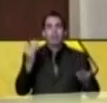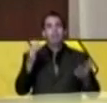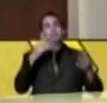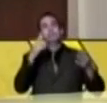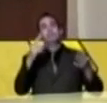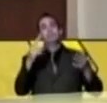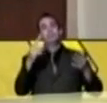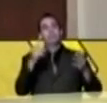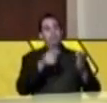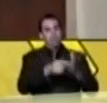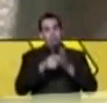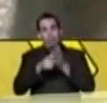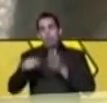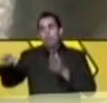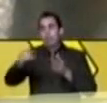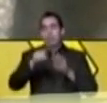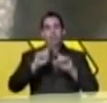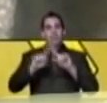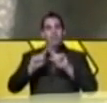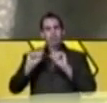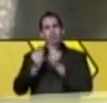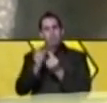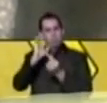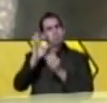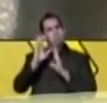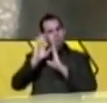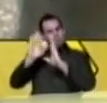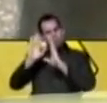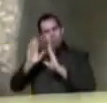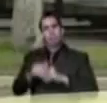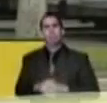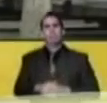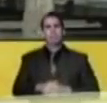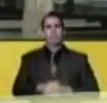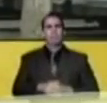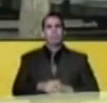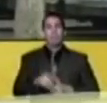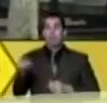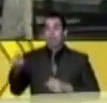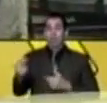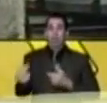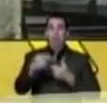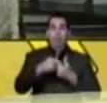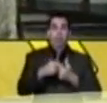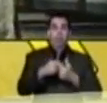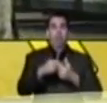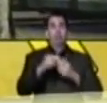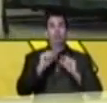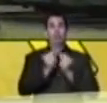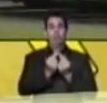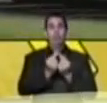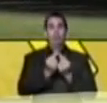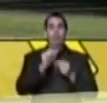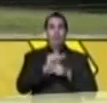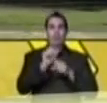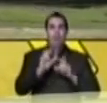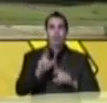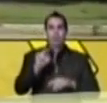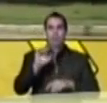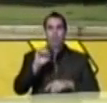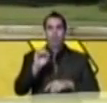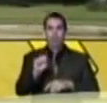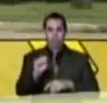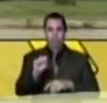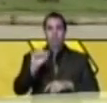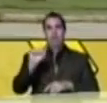reclamos de los diferentes gremios se Han atendido los grupos gremiales que se unieron a las denuncias del Sindicato de trabajadores Unidos de la autoridad Metropolitana de